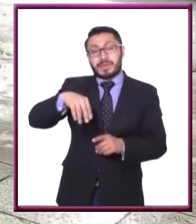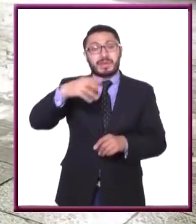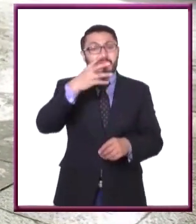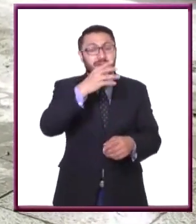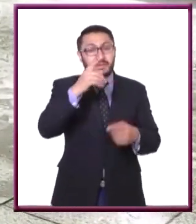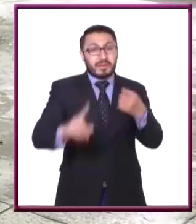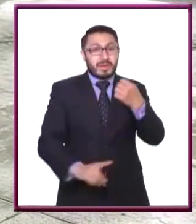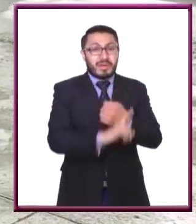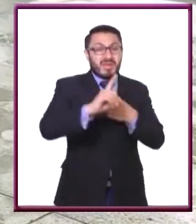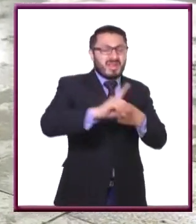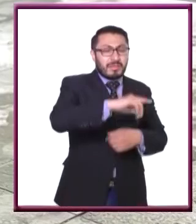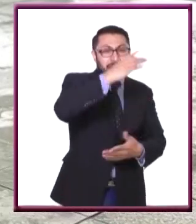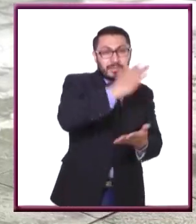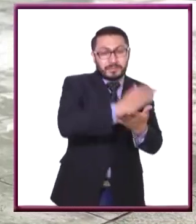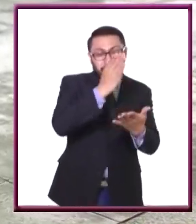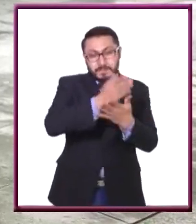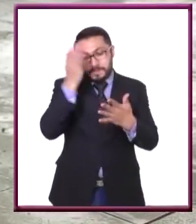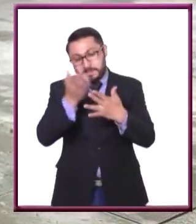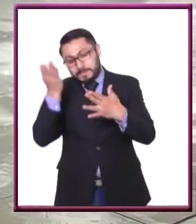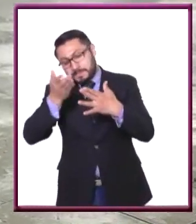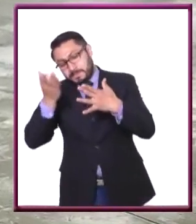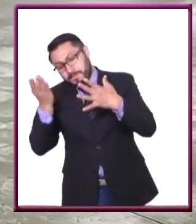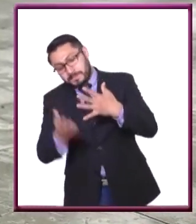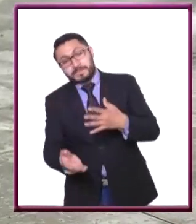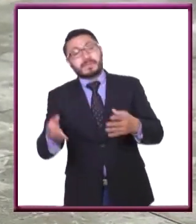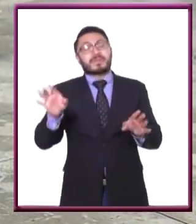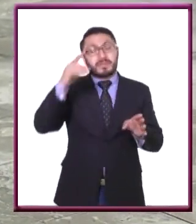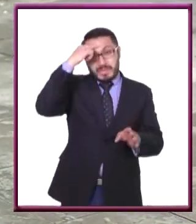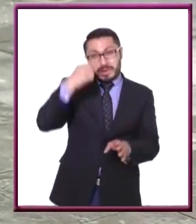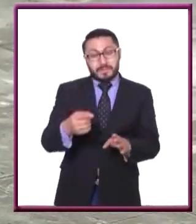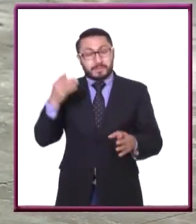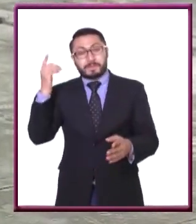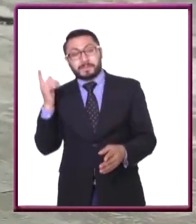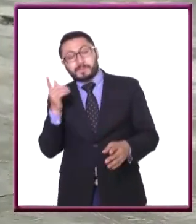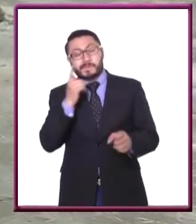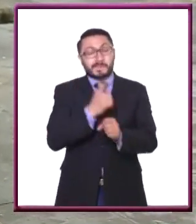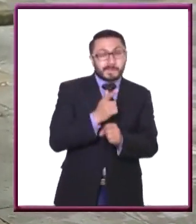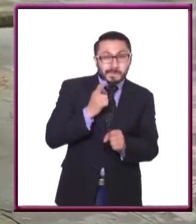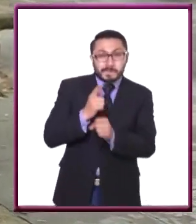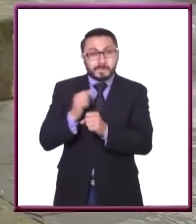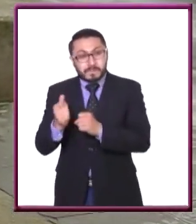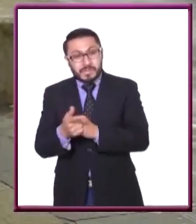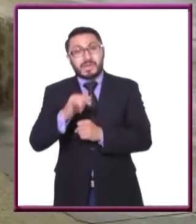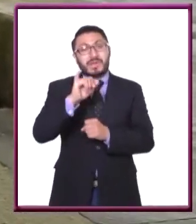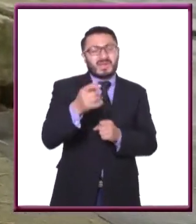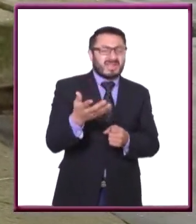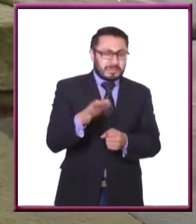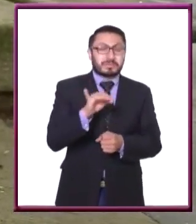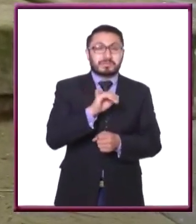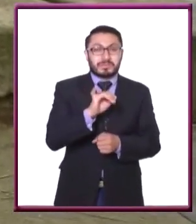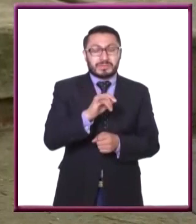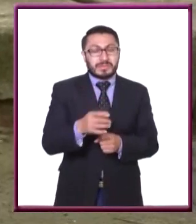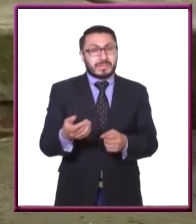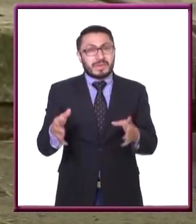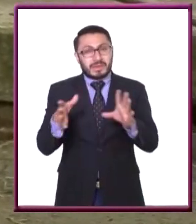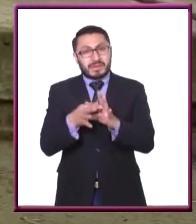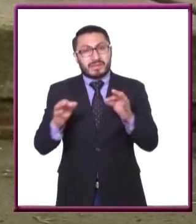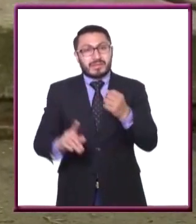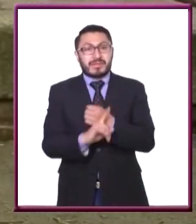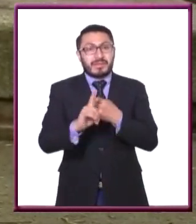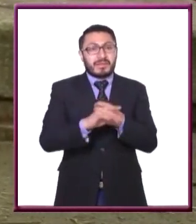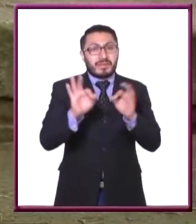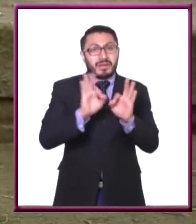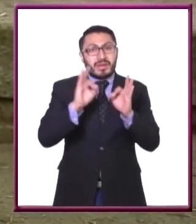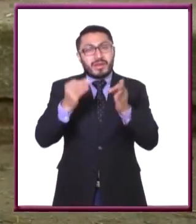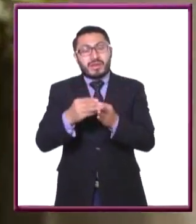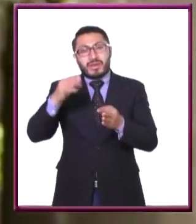problema grande en problemas más fáciles de resolver y haciendo aproximaciones. Sí, por decirlo de algún modo, sí. Abordar un